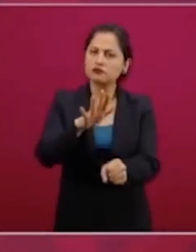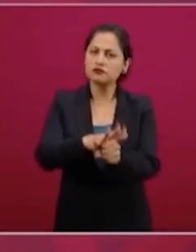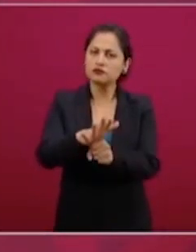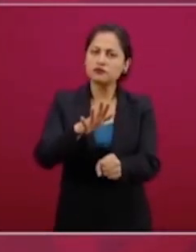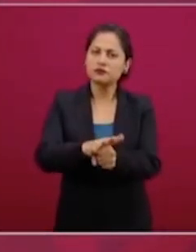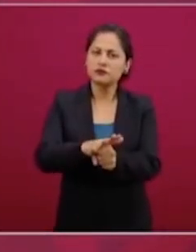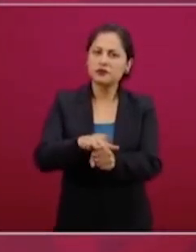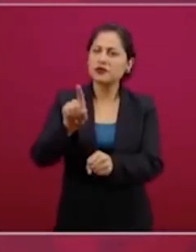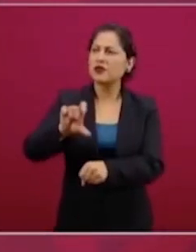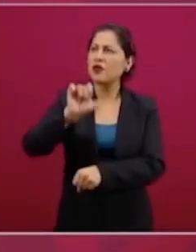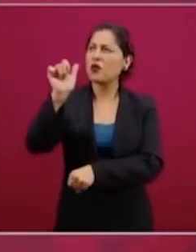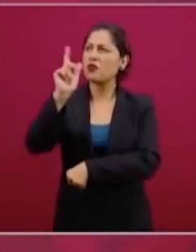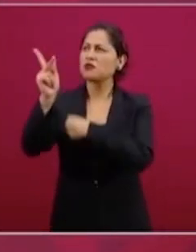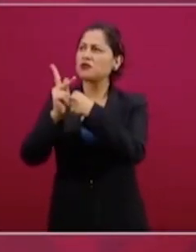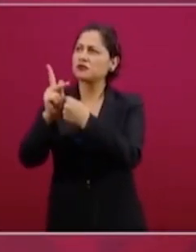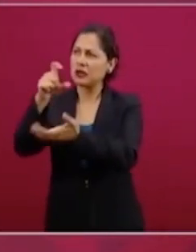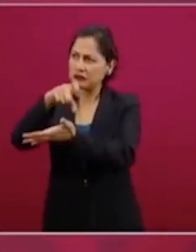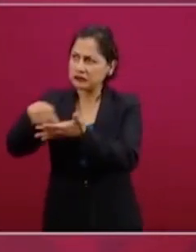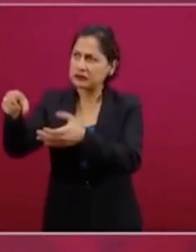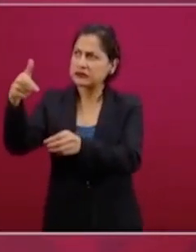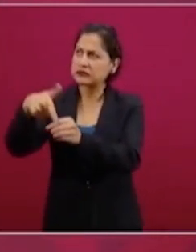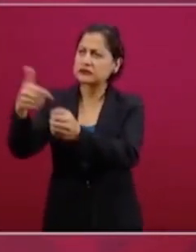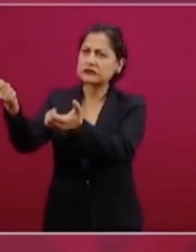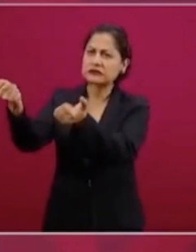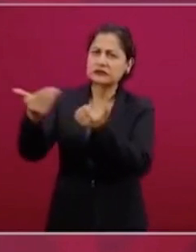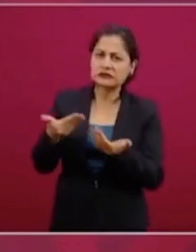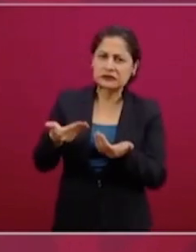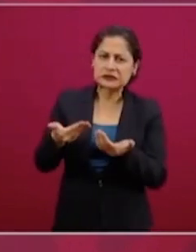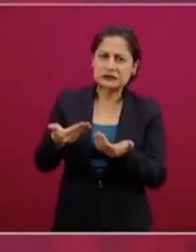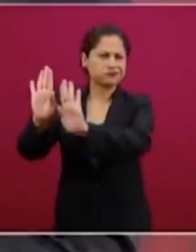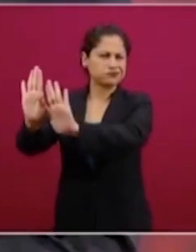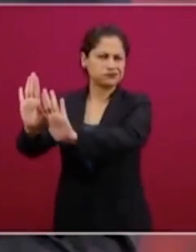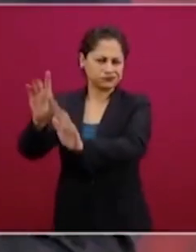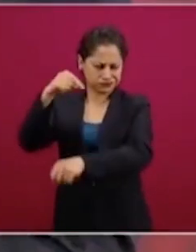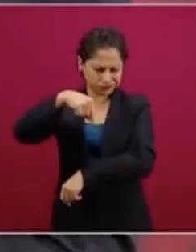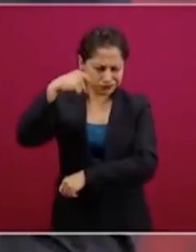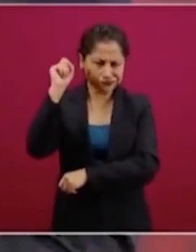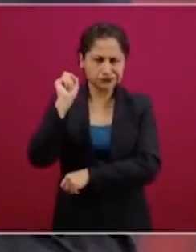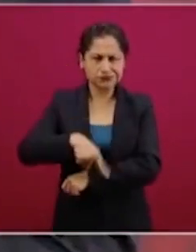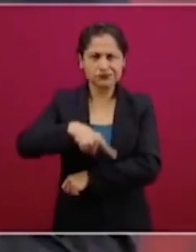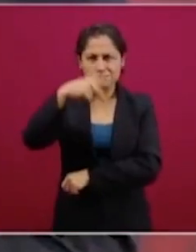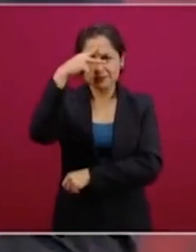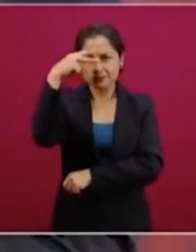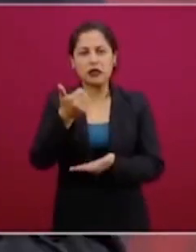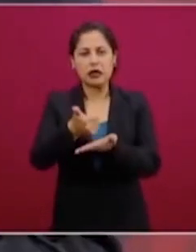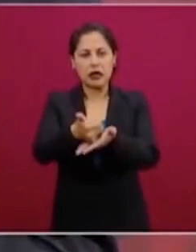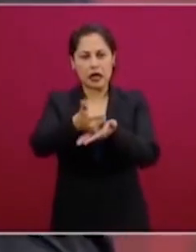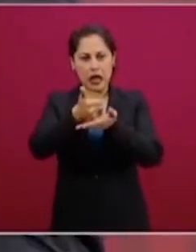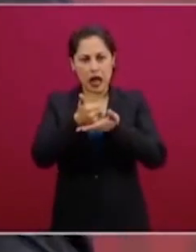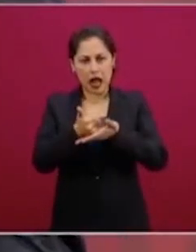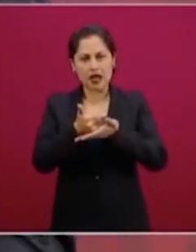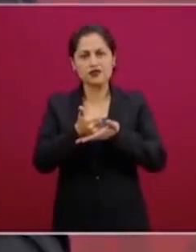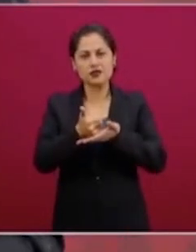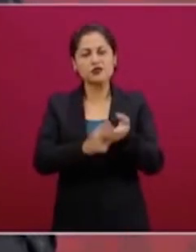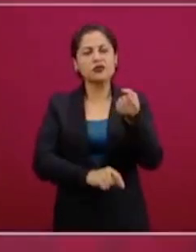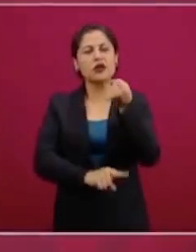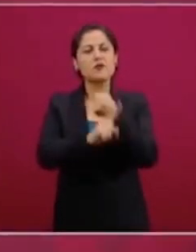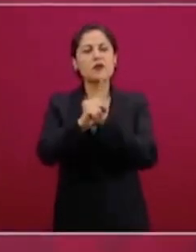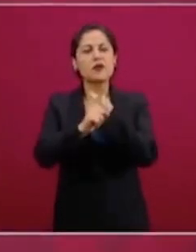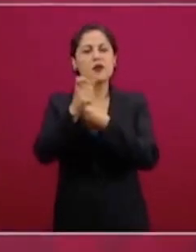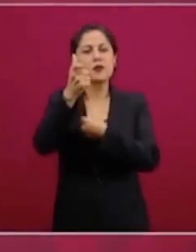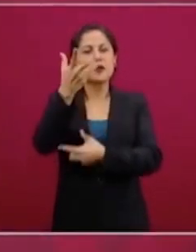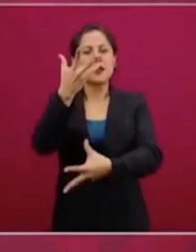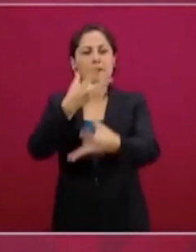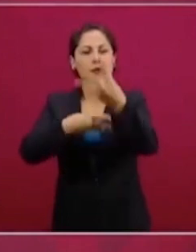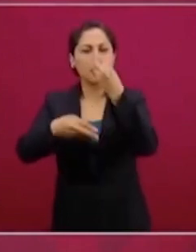gasolinas en el extranjero. Y esto nos ayuda a atemperar la crisis por el desplome en los